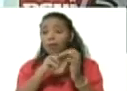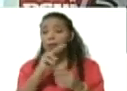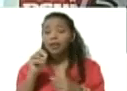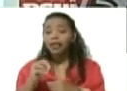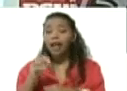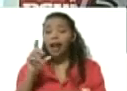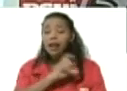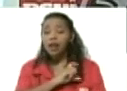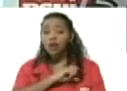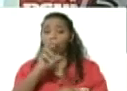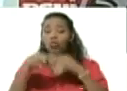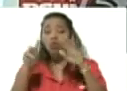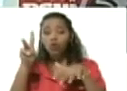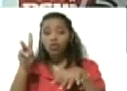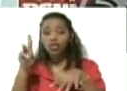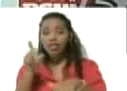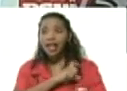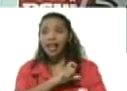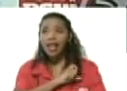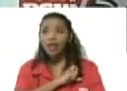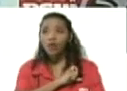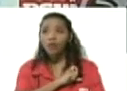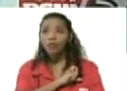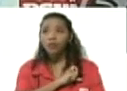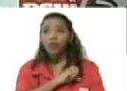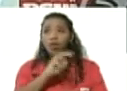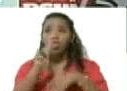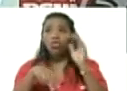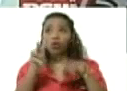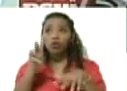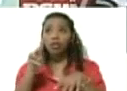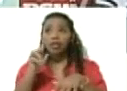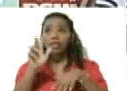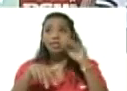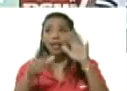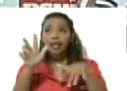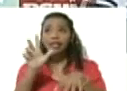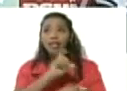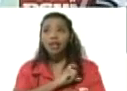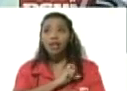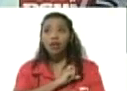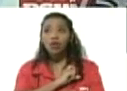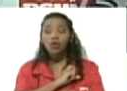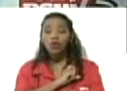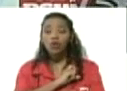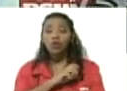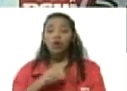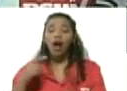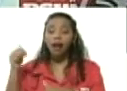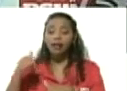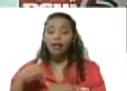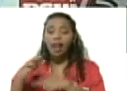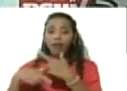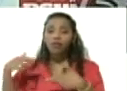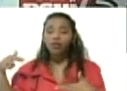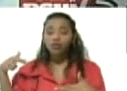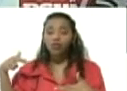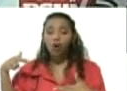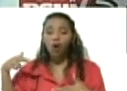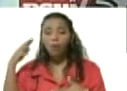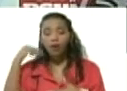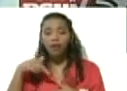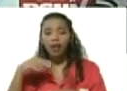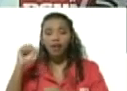de febrero, de enero es hoy, ¿verdad? 12, 13 de enero, estaría la revolución bolivariana en victoria y